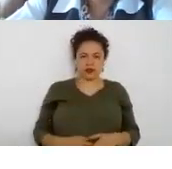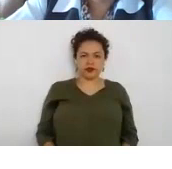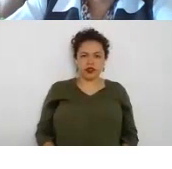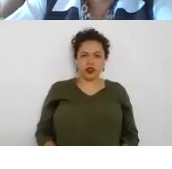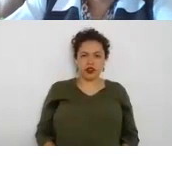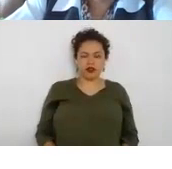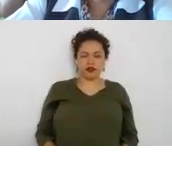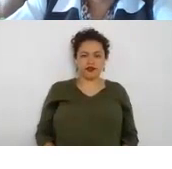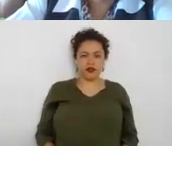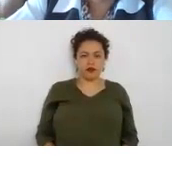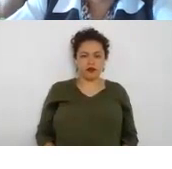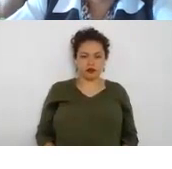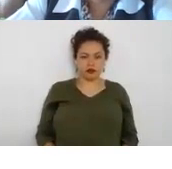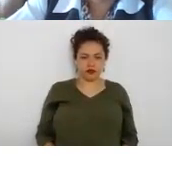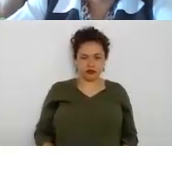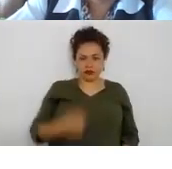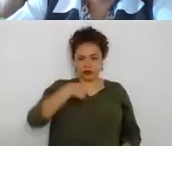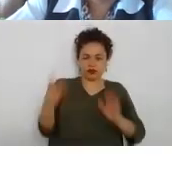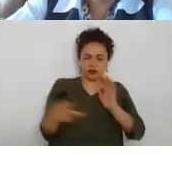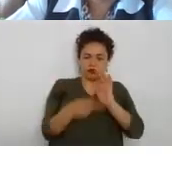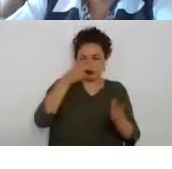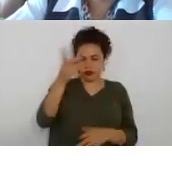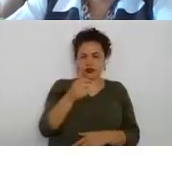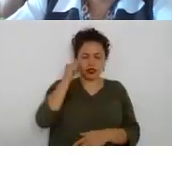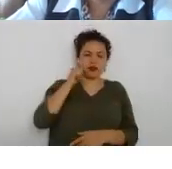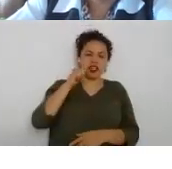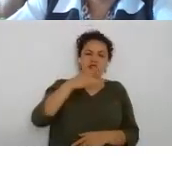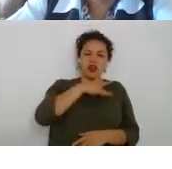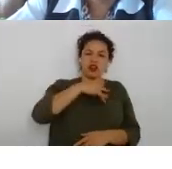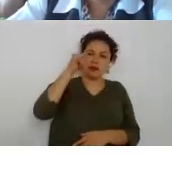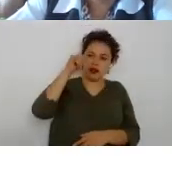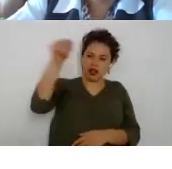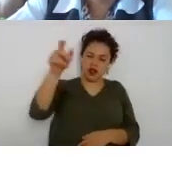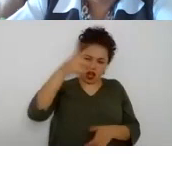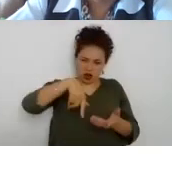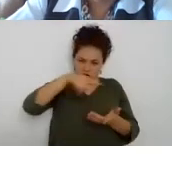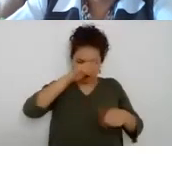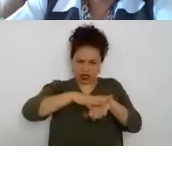Les repito otra vez, siempre los vendajes vamos a iniciarlos de distal a proximal.